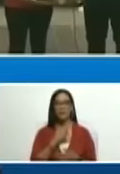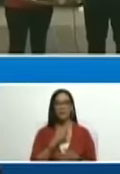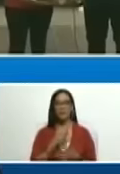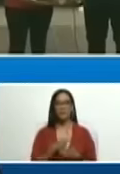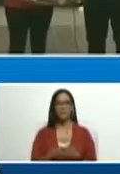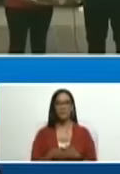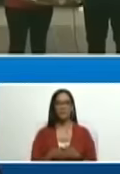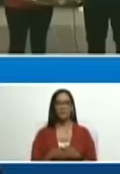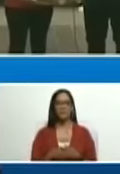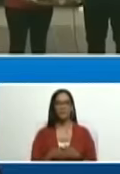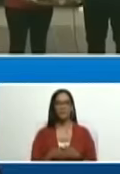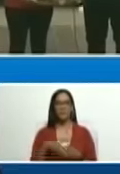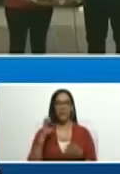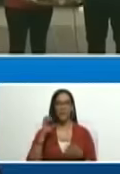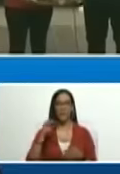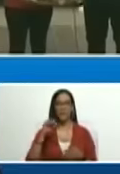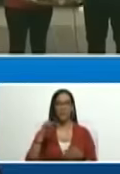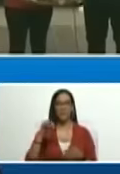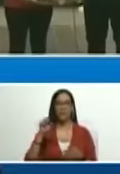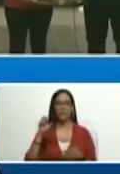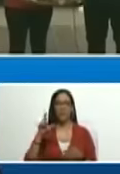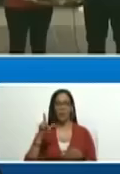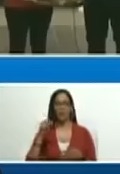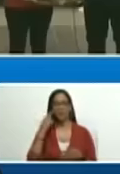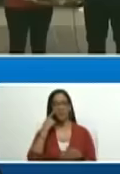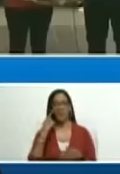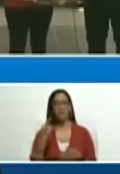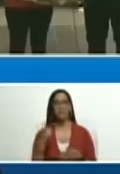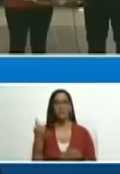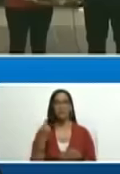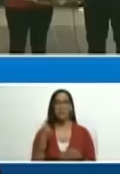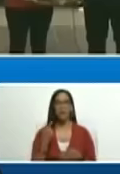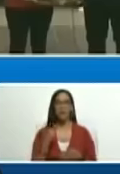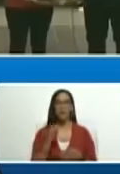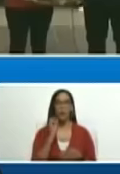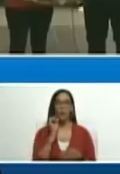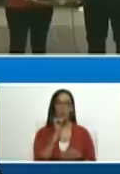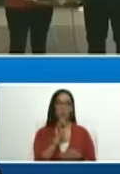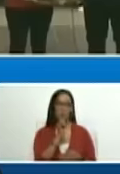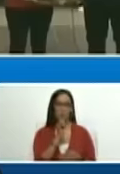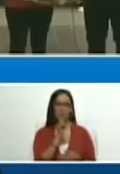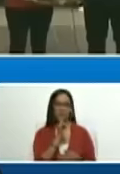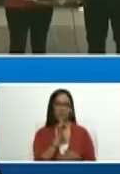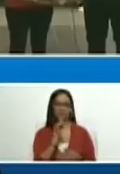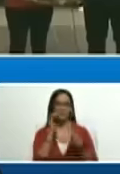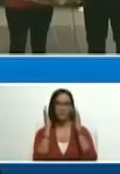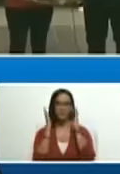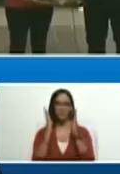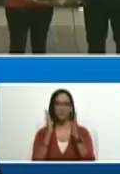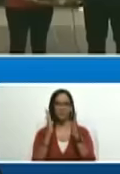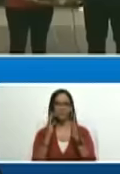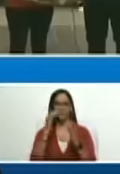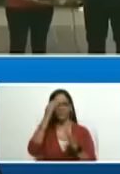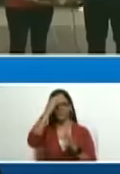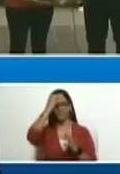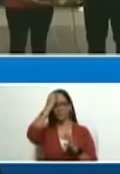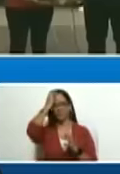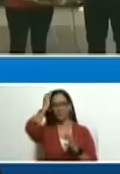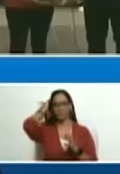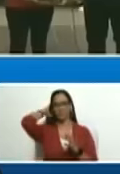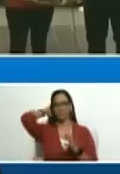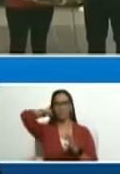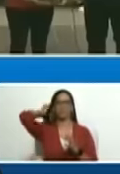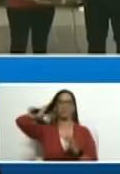Emanuel González. Fíjense ustedes, nada más le voy a echar un datico aquí. Atención, a propósito, tengo aquí